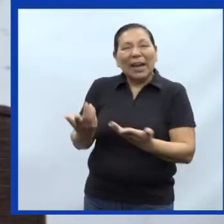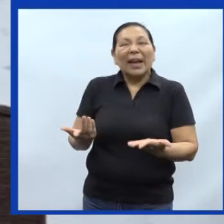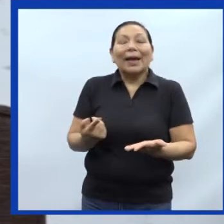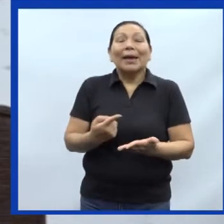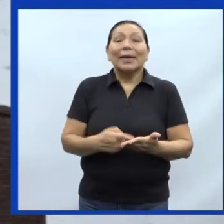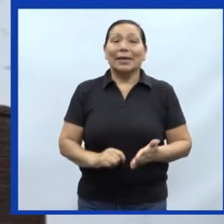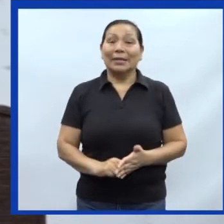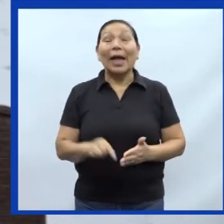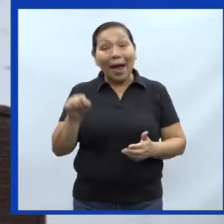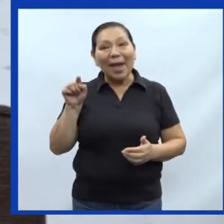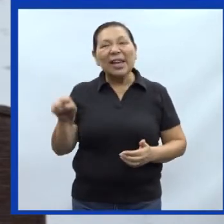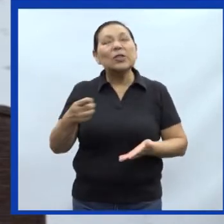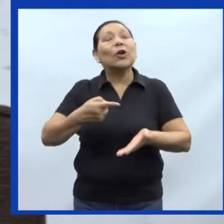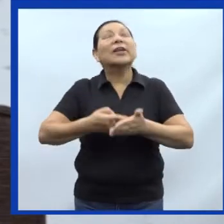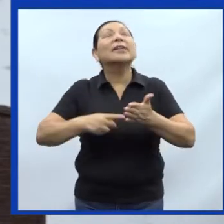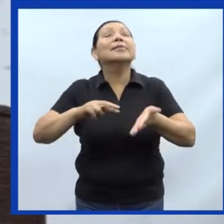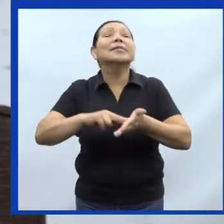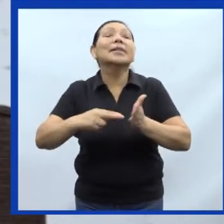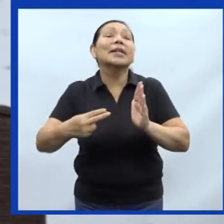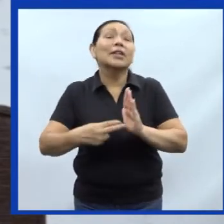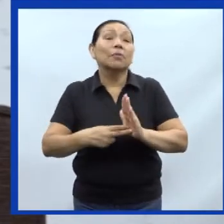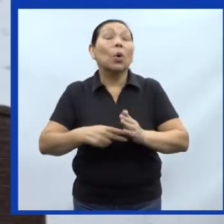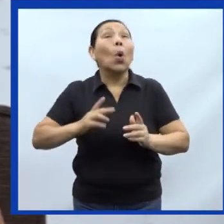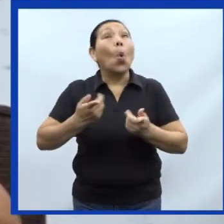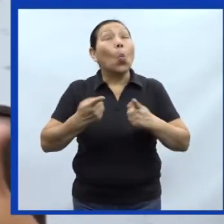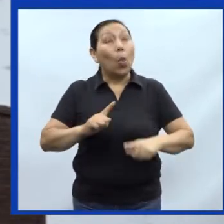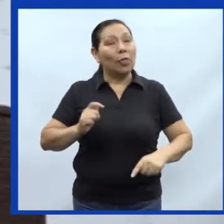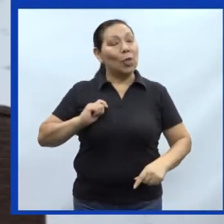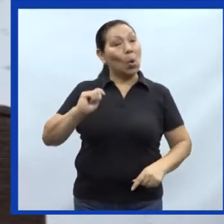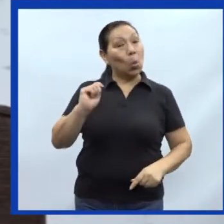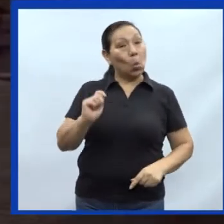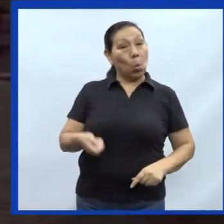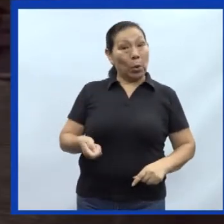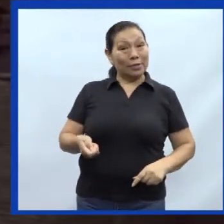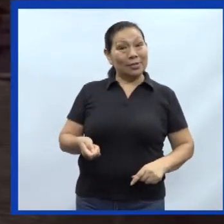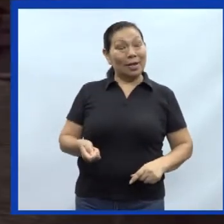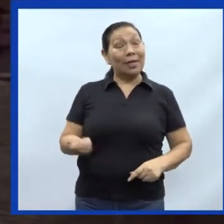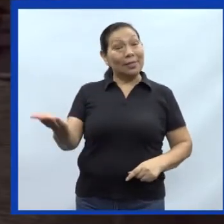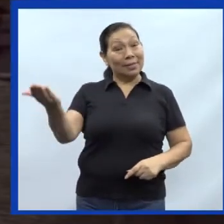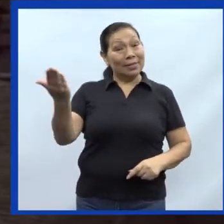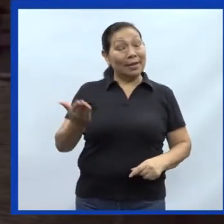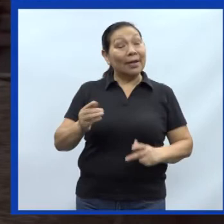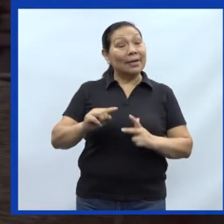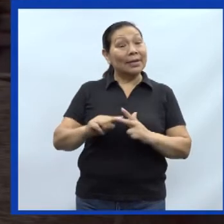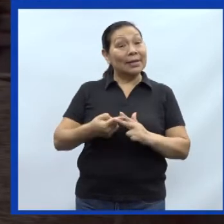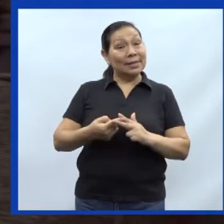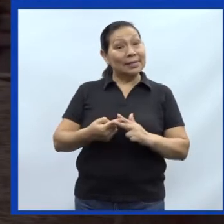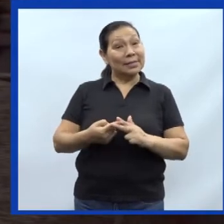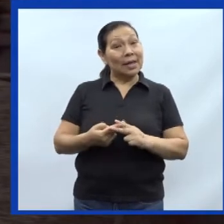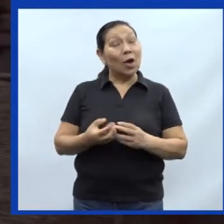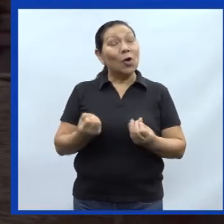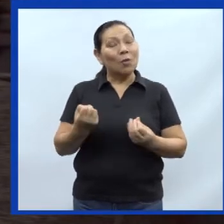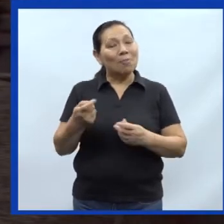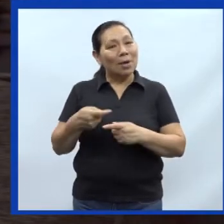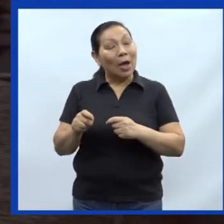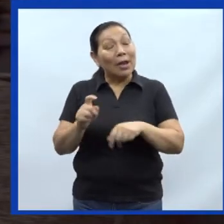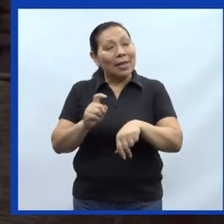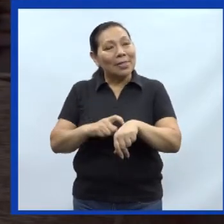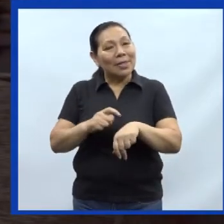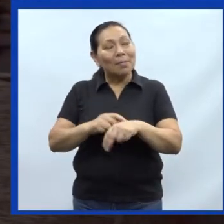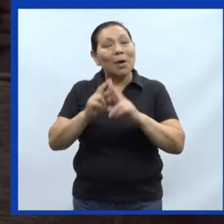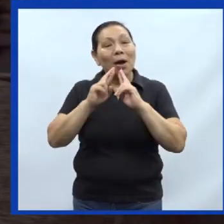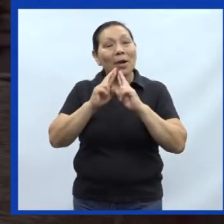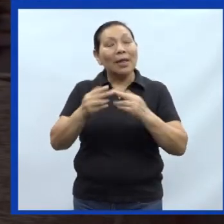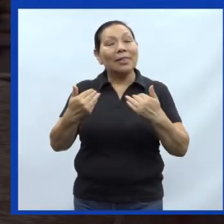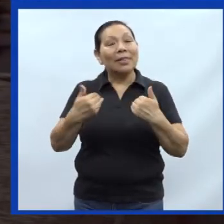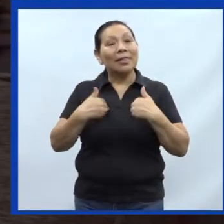Entonces, esto que genera que si bien el juez va a tener una demanda que se inicia como amenaza, al momento de